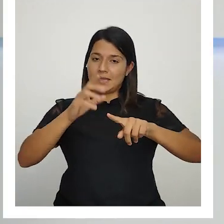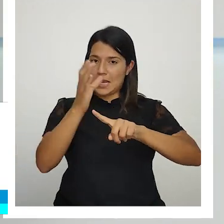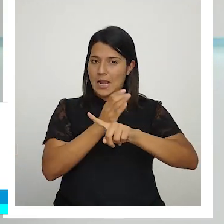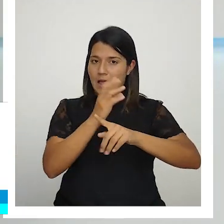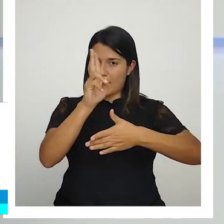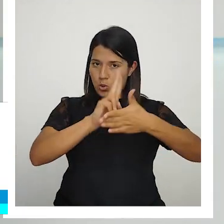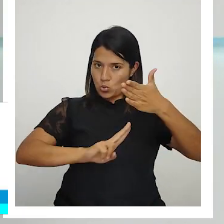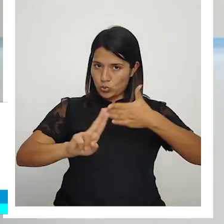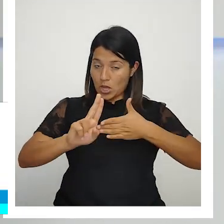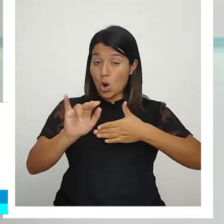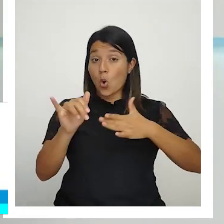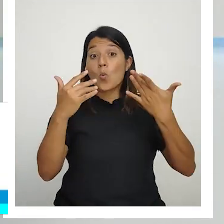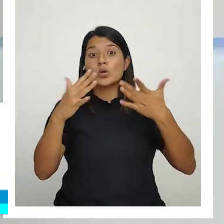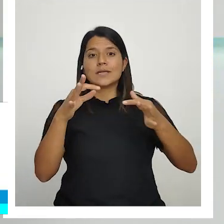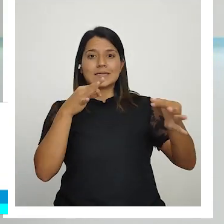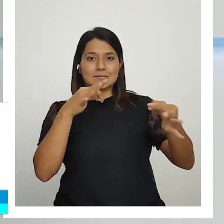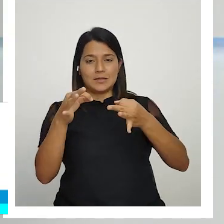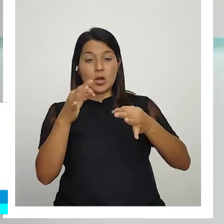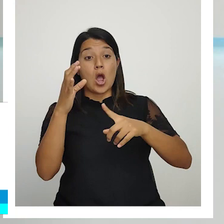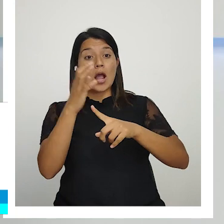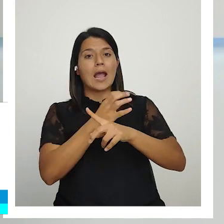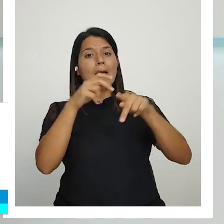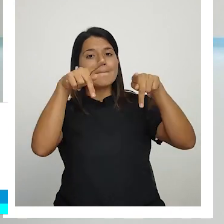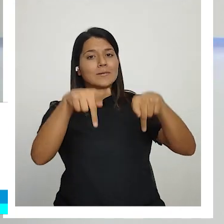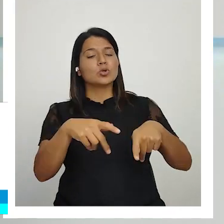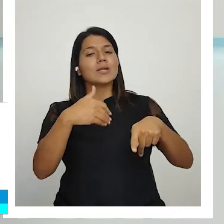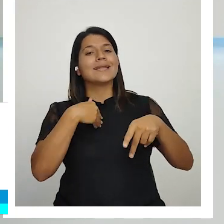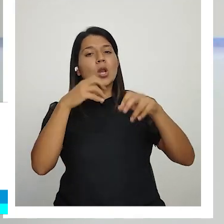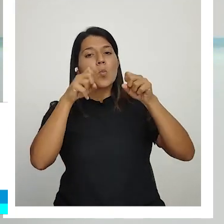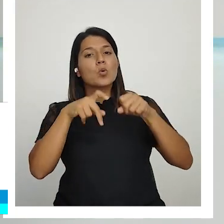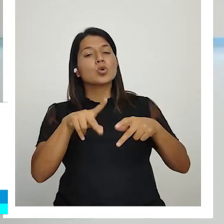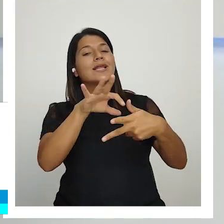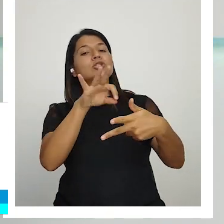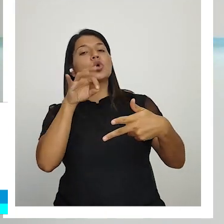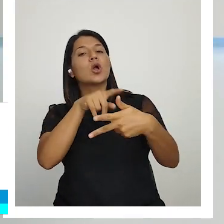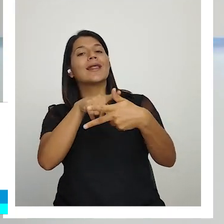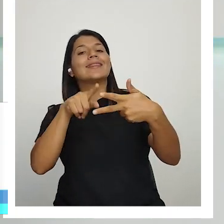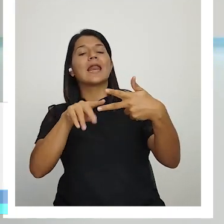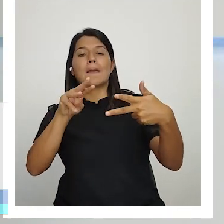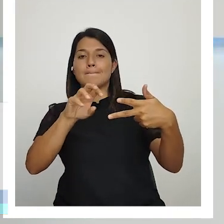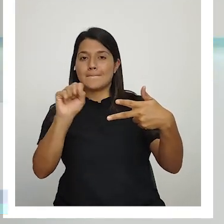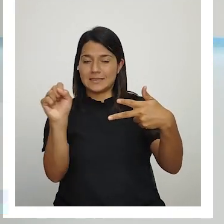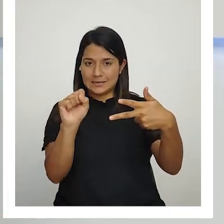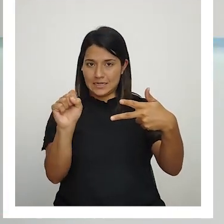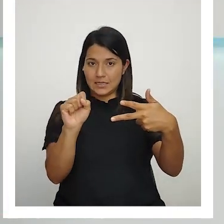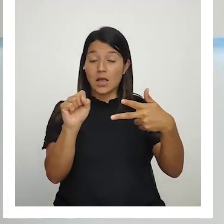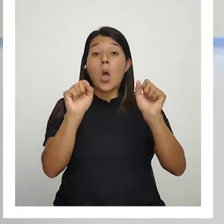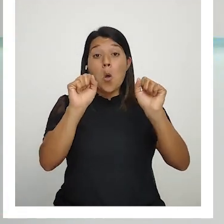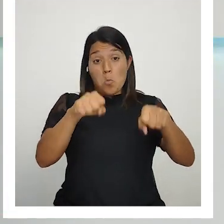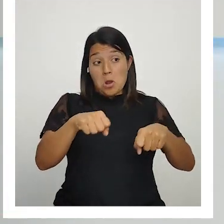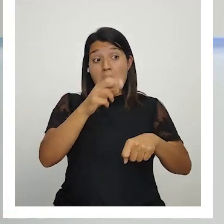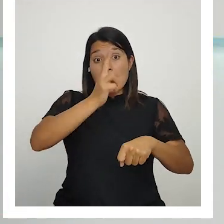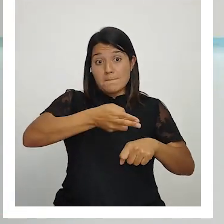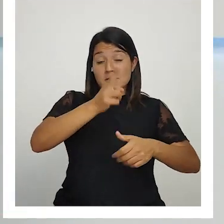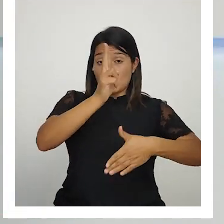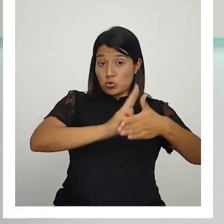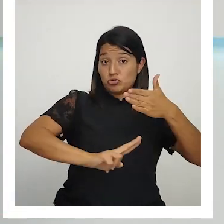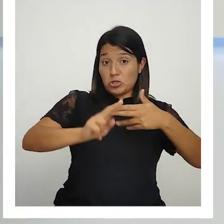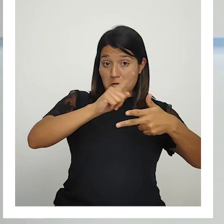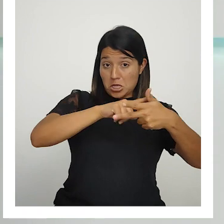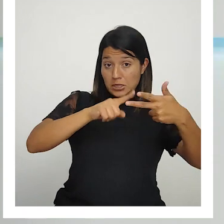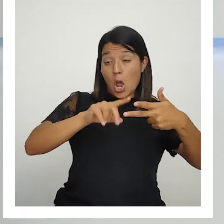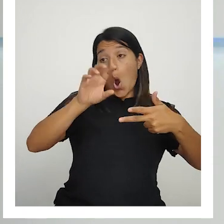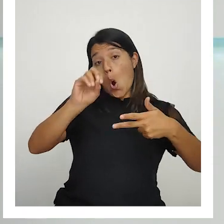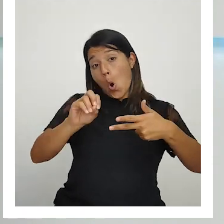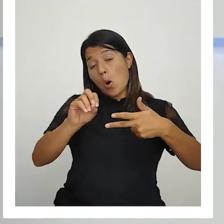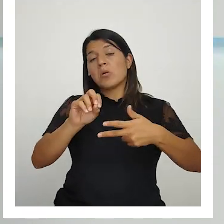universidades. Como te comentaba, las personas tienen la oportunidad de escoger 3 maestrías, pueden ser 3 maestrías en una misma universidad o